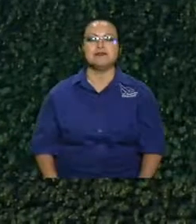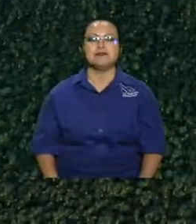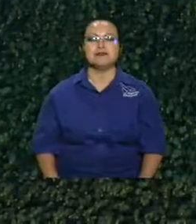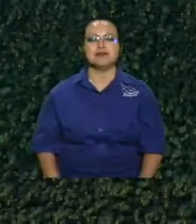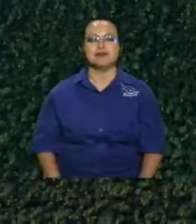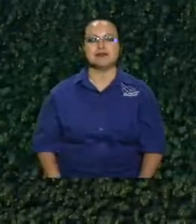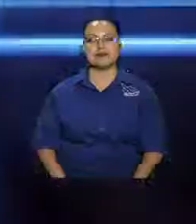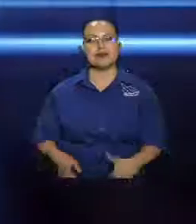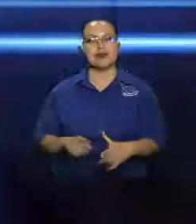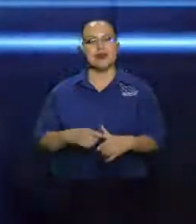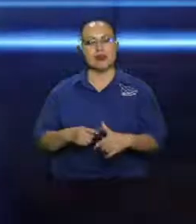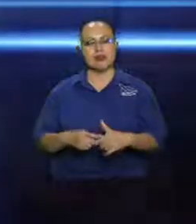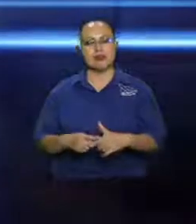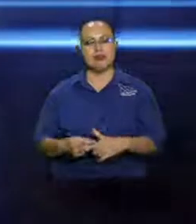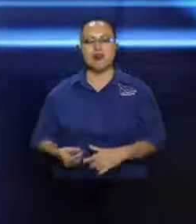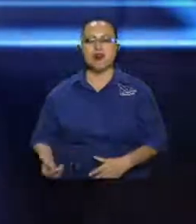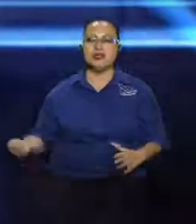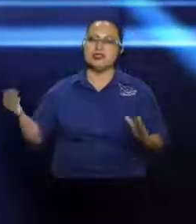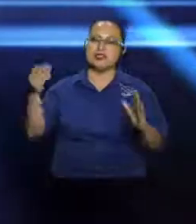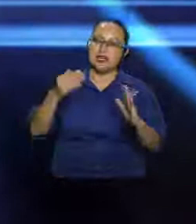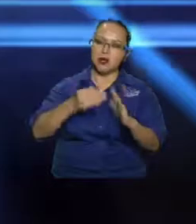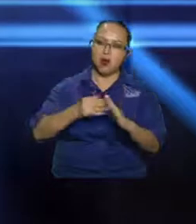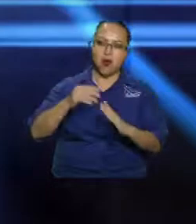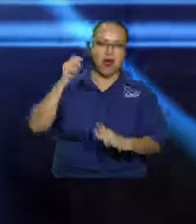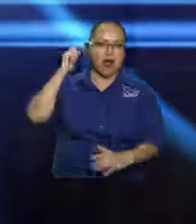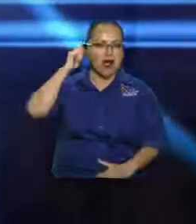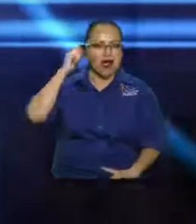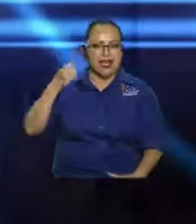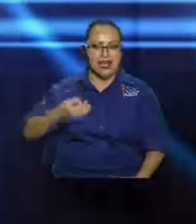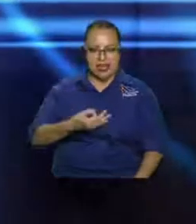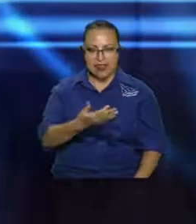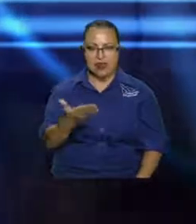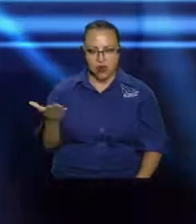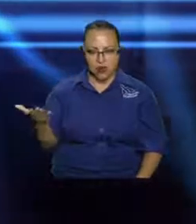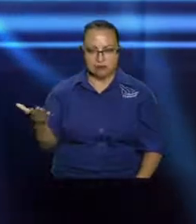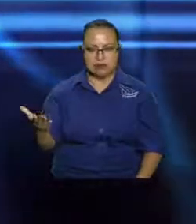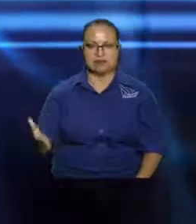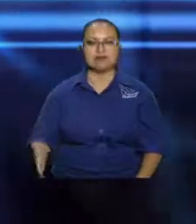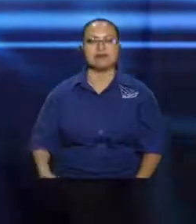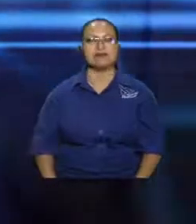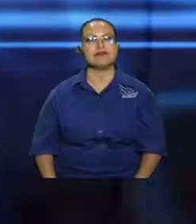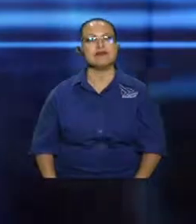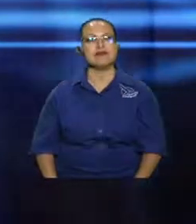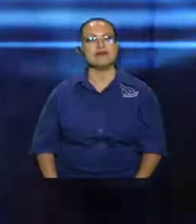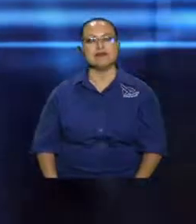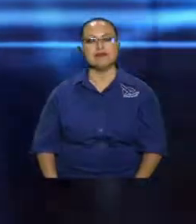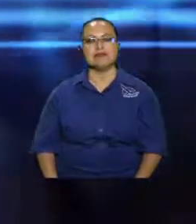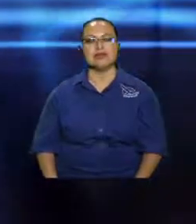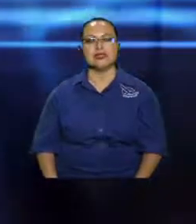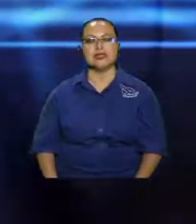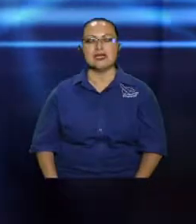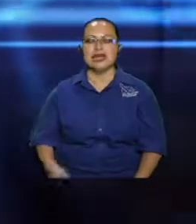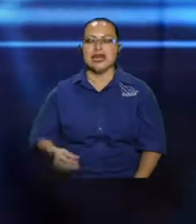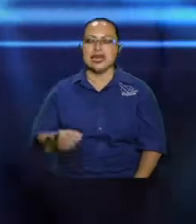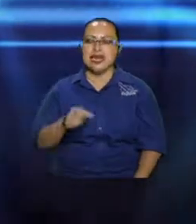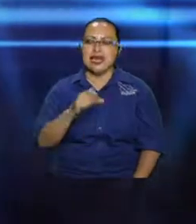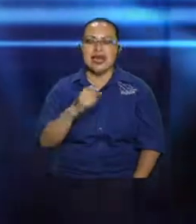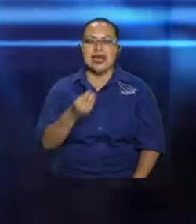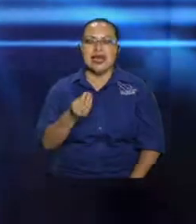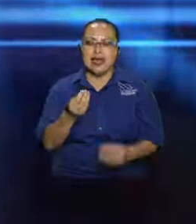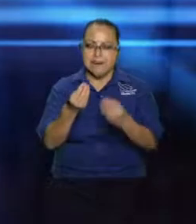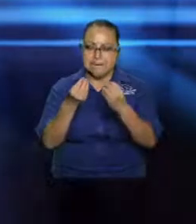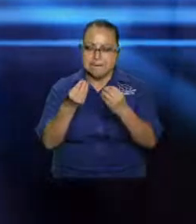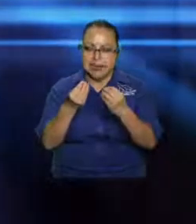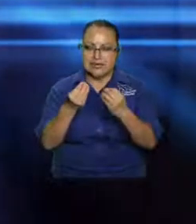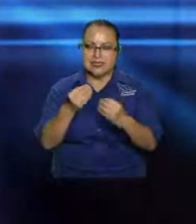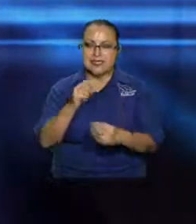Jueces capítulo 7, versículo 13. Y cuando llegó Gedeón, he aquí un hombre estaba contando un sueño. Esto es lo que ya le conté. El pan